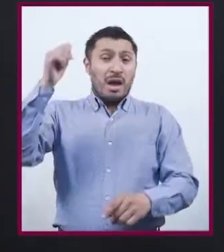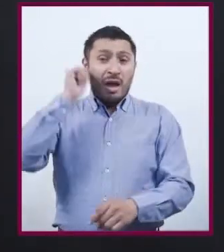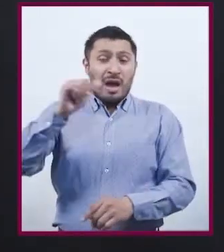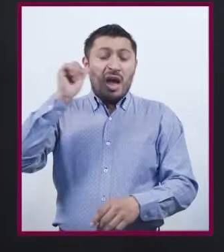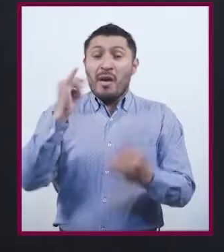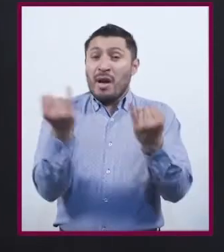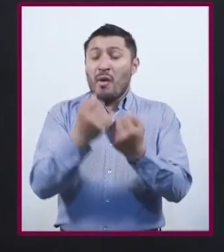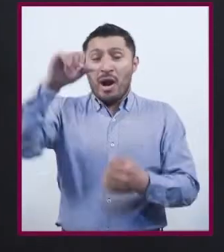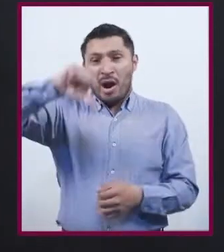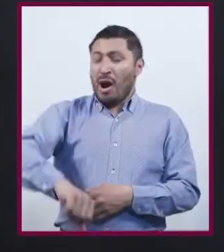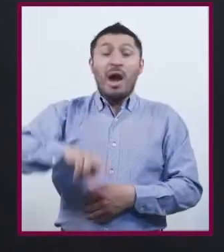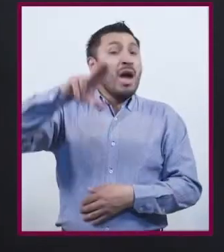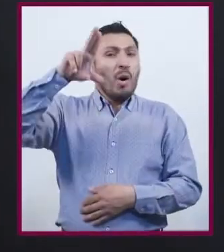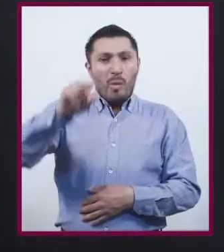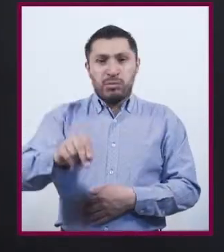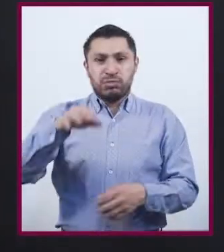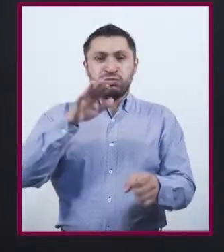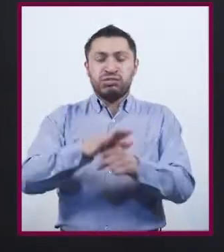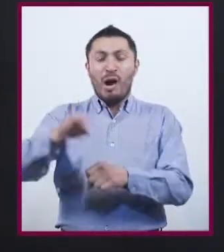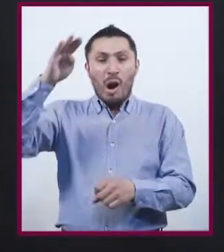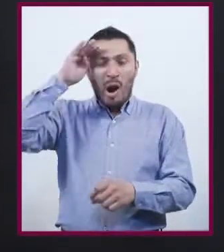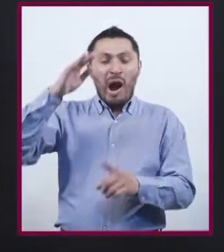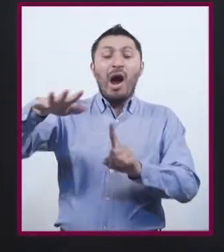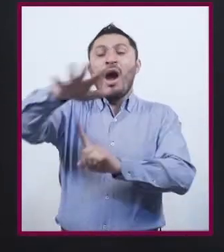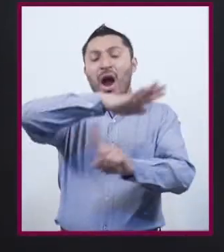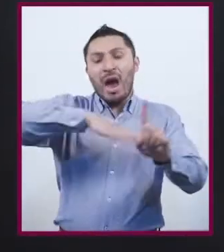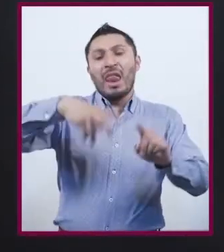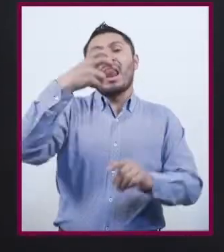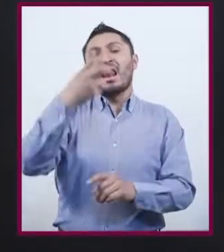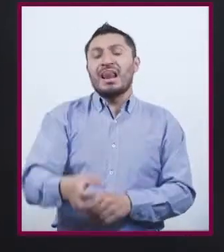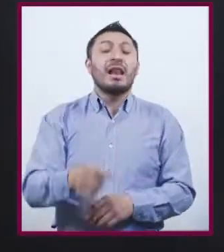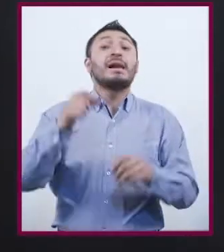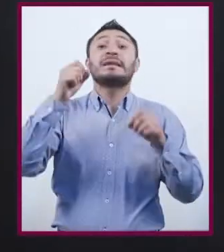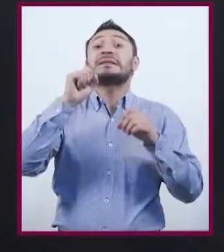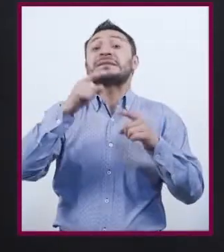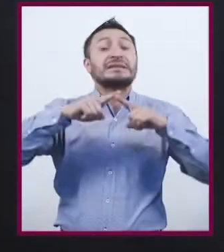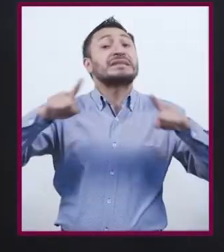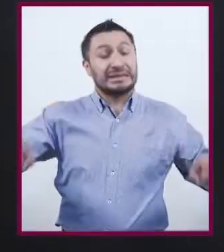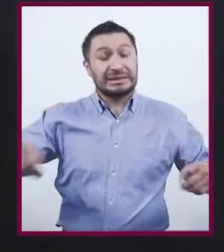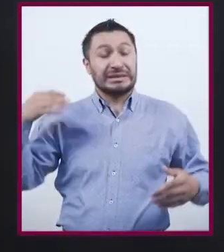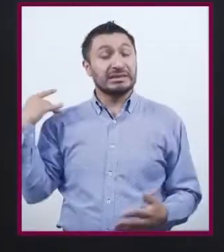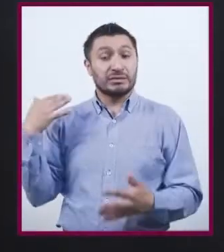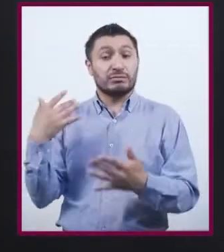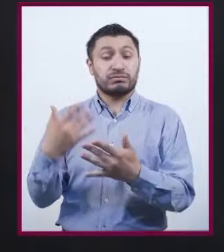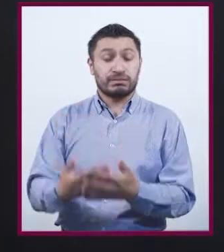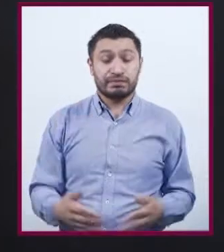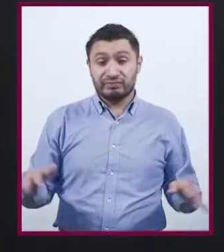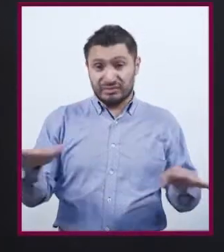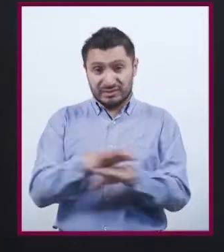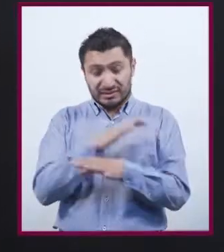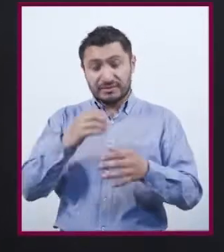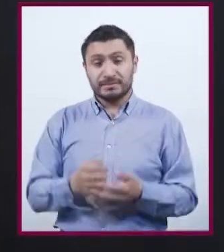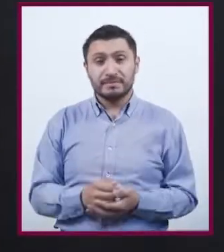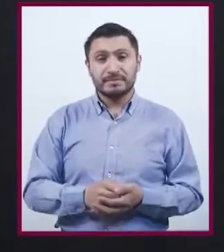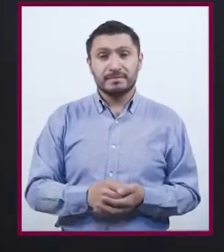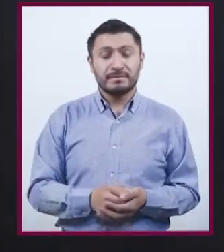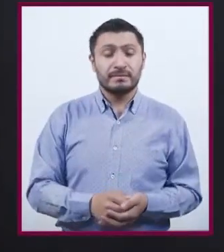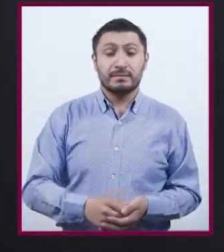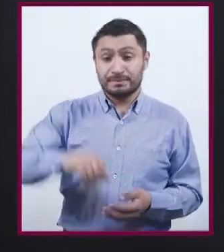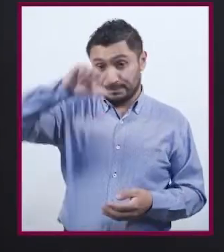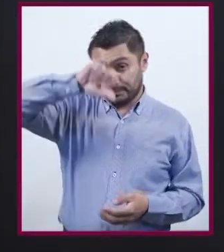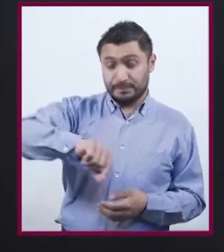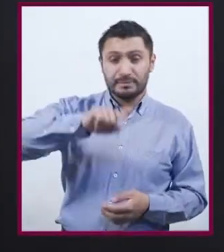¿Sabías que los cementerios no siempre han sido como los conoces? ¿Y que el pensamiento en torno a ellos tampoco ha sido el mismo a través del